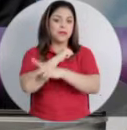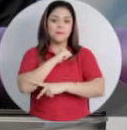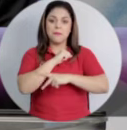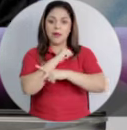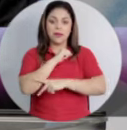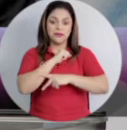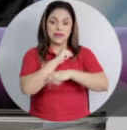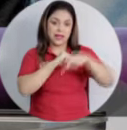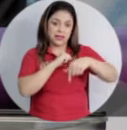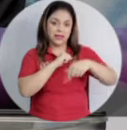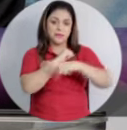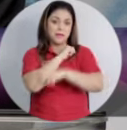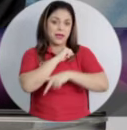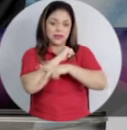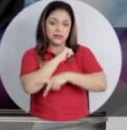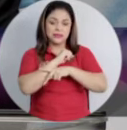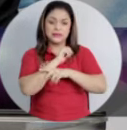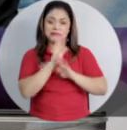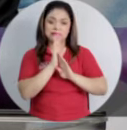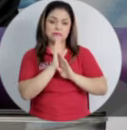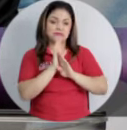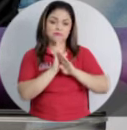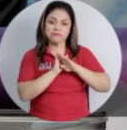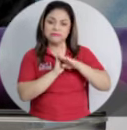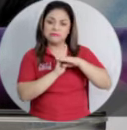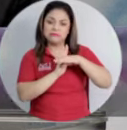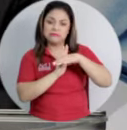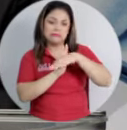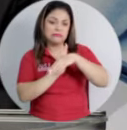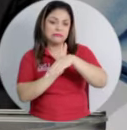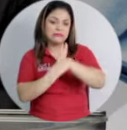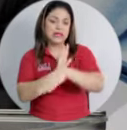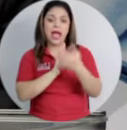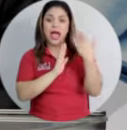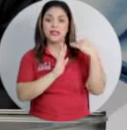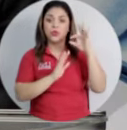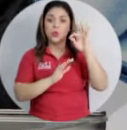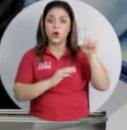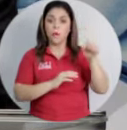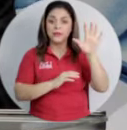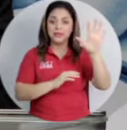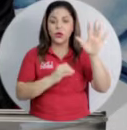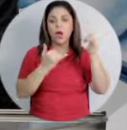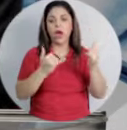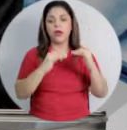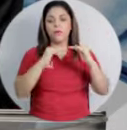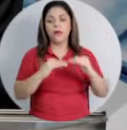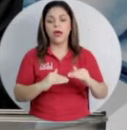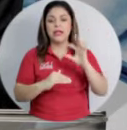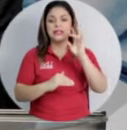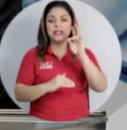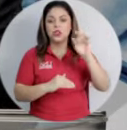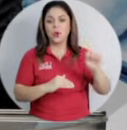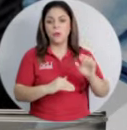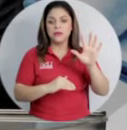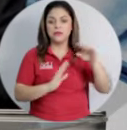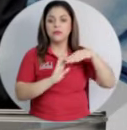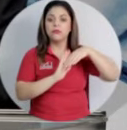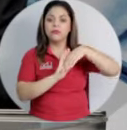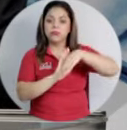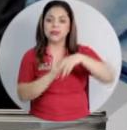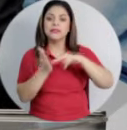Nuestro índice mensual de actividad económica estaba en 9.5 y bajó en la última edición a 7.5. Estamos decreciendo. Los economistas,